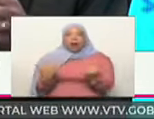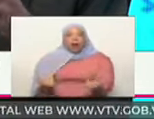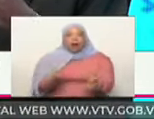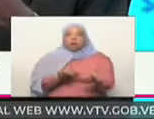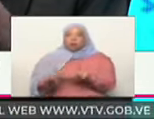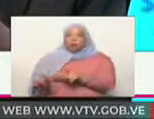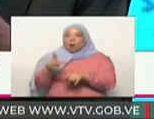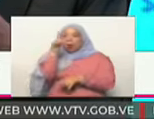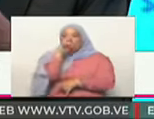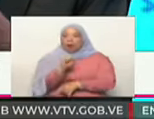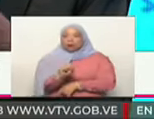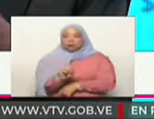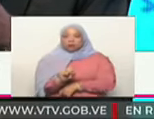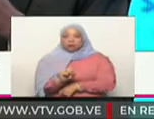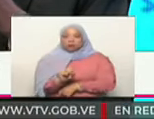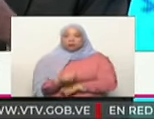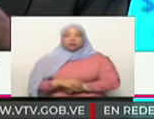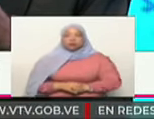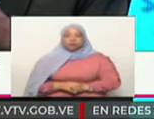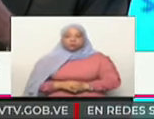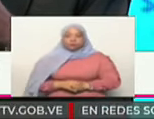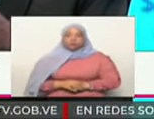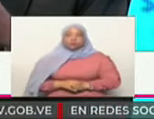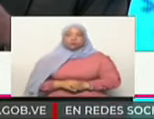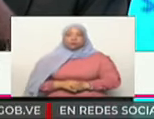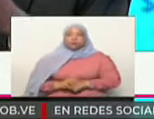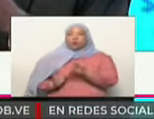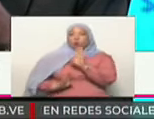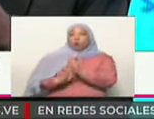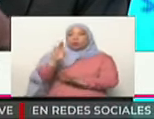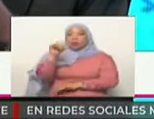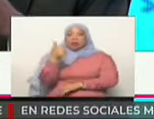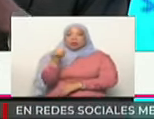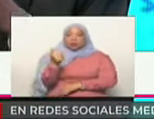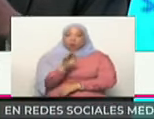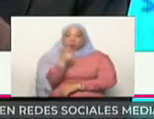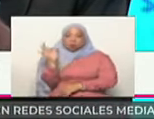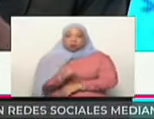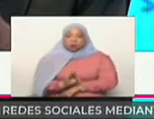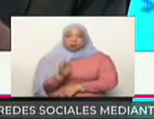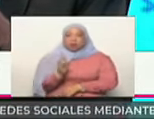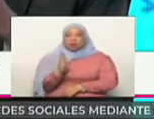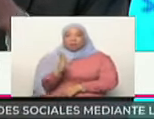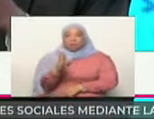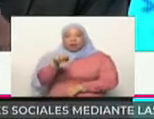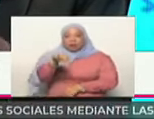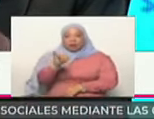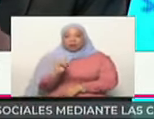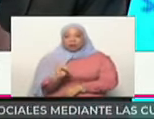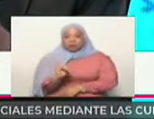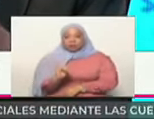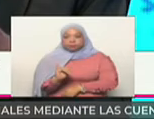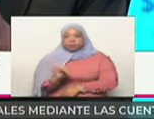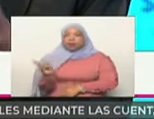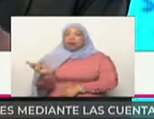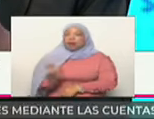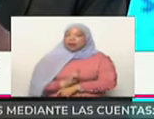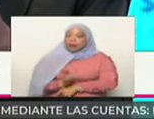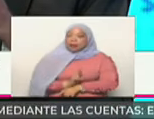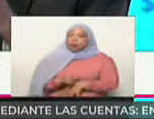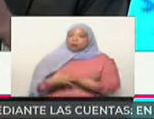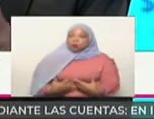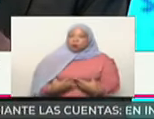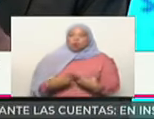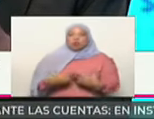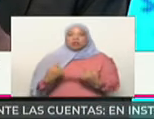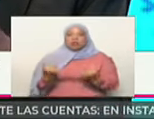este año lo que vamos a lograr, un crecimiento por encima del 10% del Producto Interno Bruto, que lo estamos logrando, un crecimiento de